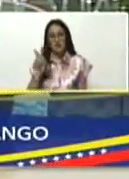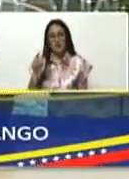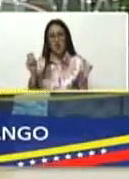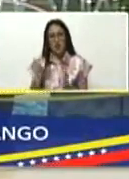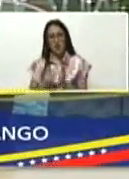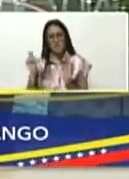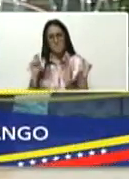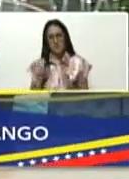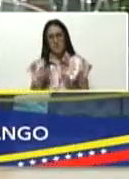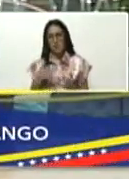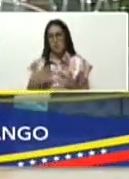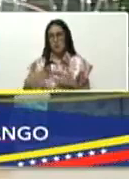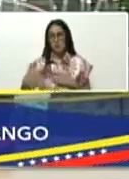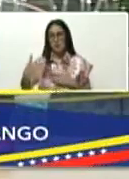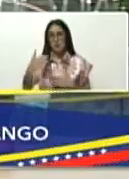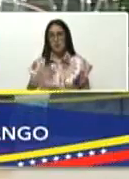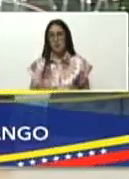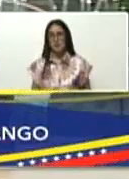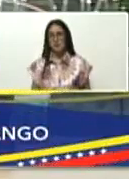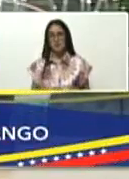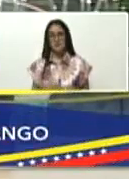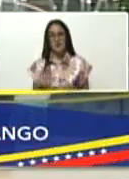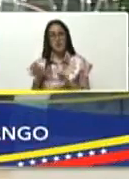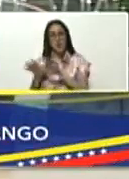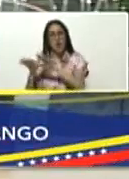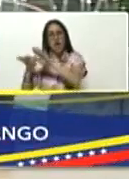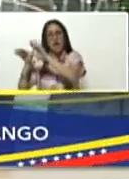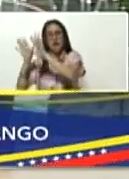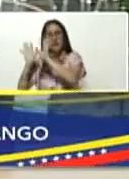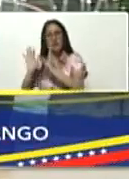rápido, se ha ido volando.